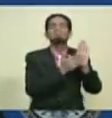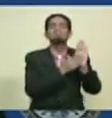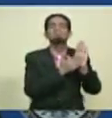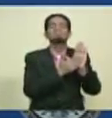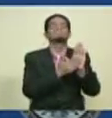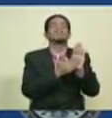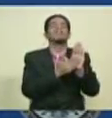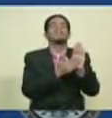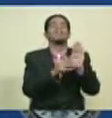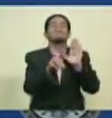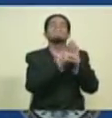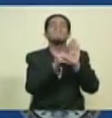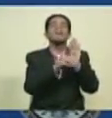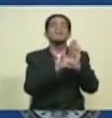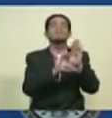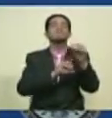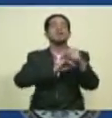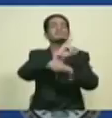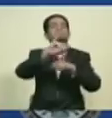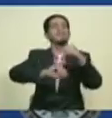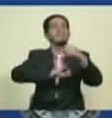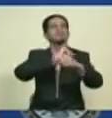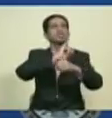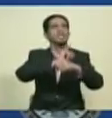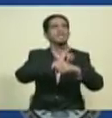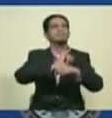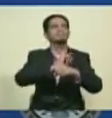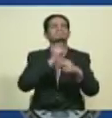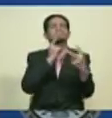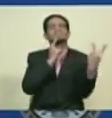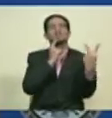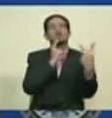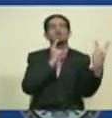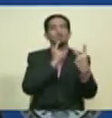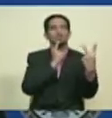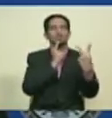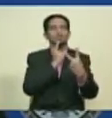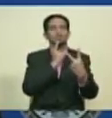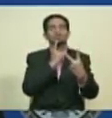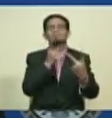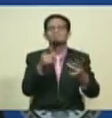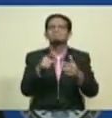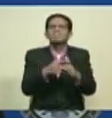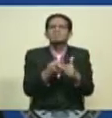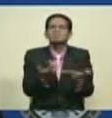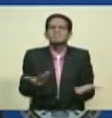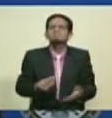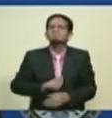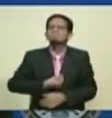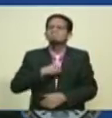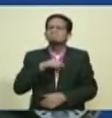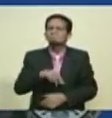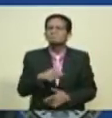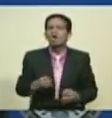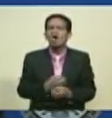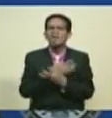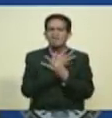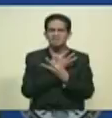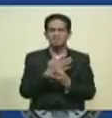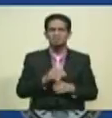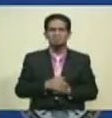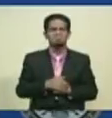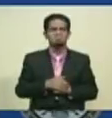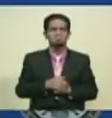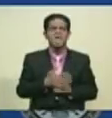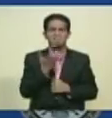alaban. Esa resolución es violatoria de estos dos instrumentos. Entonces, ¿qué clase de organización es esta? ¿Vale la pena